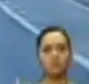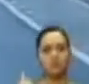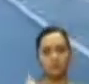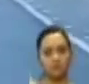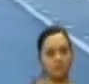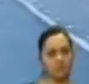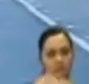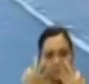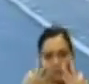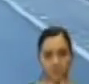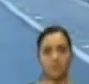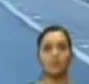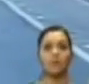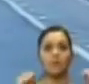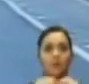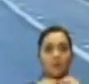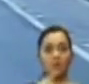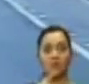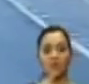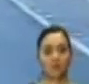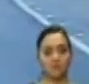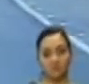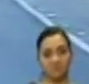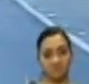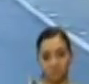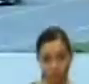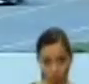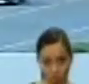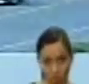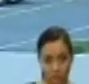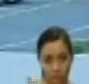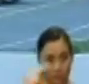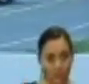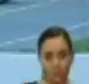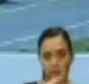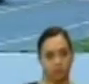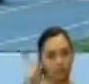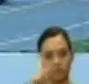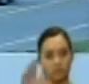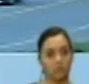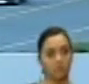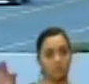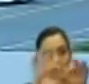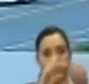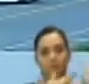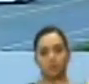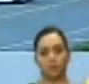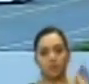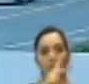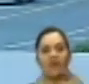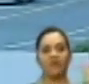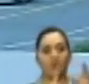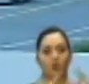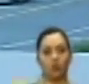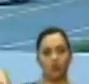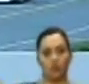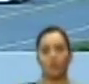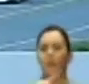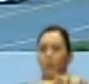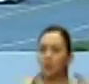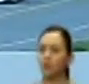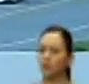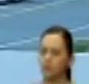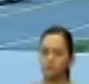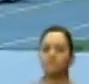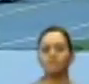nivel. Dicho sea de paso, ni siquiera nos correspondía esta carretera, le correspondía a las prefecturas. Pero insisto, fue un compromiso mío